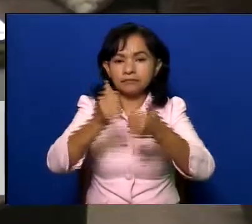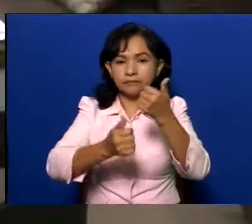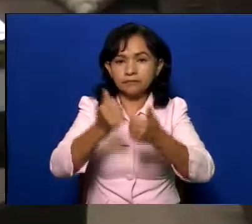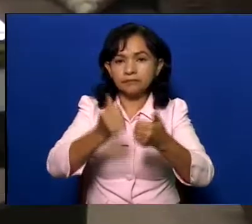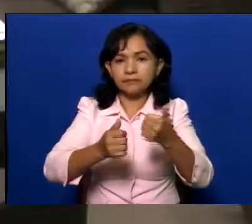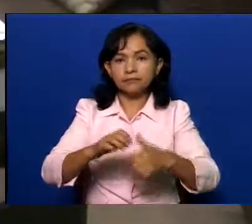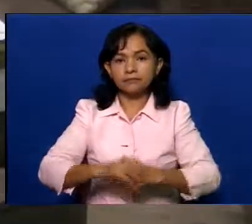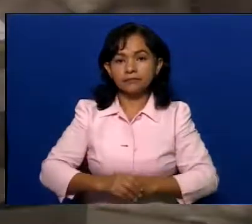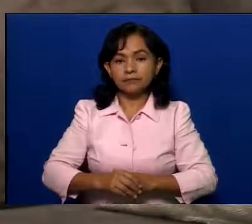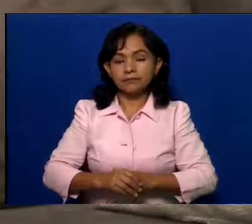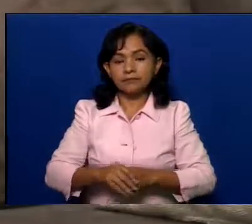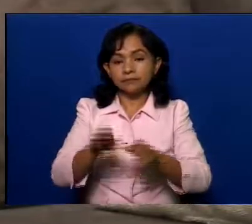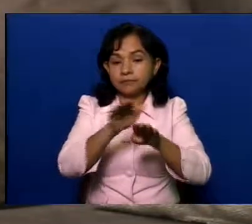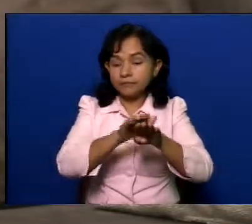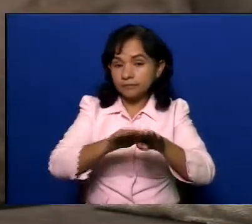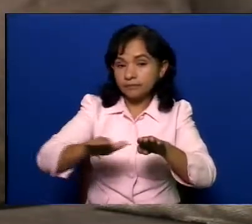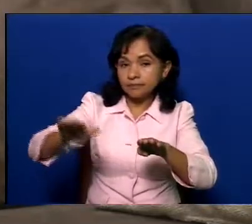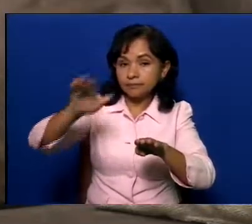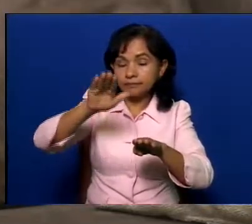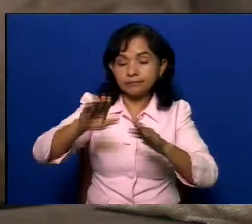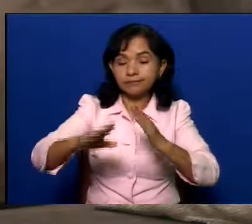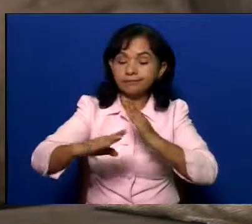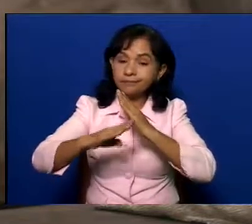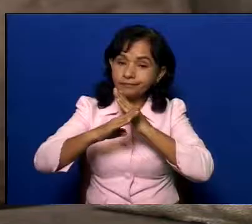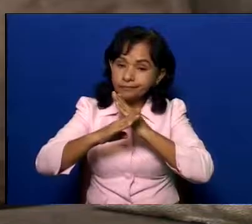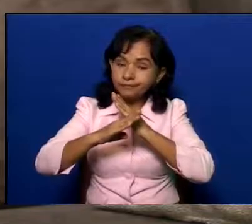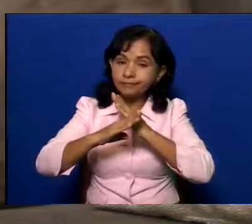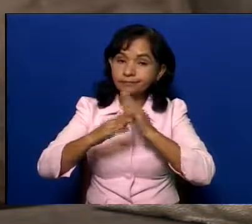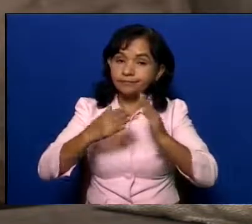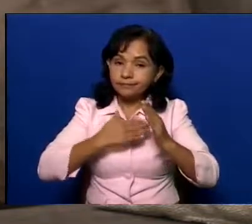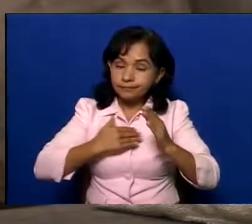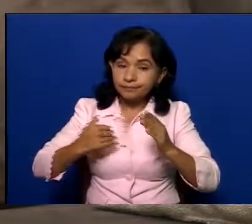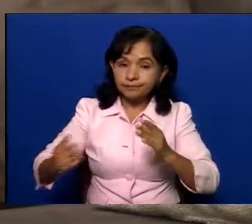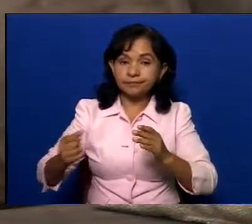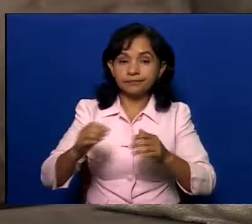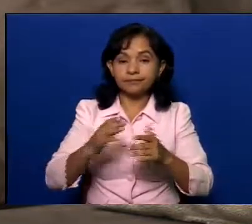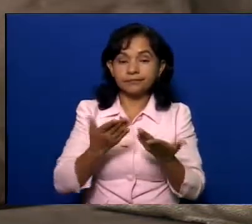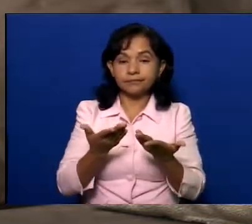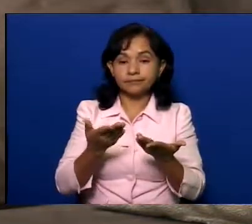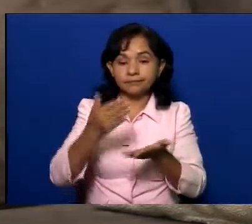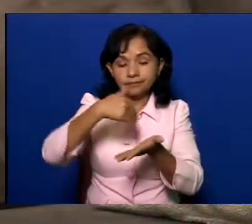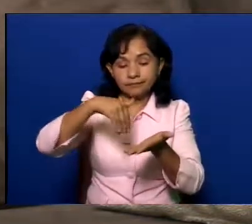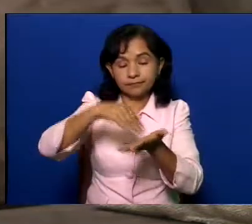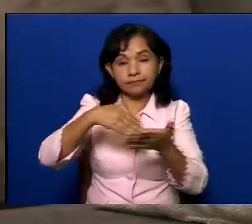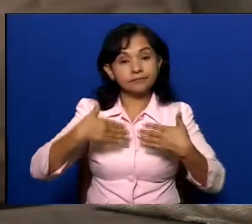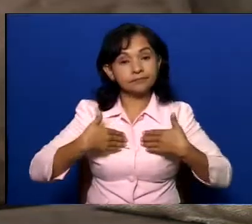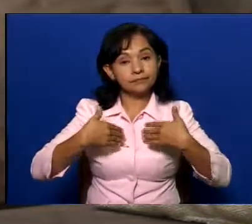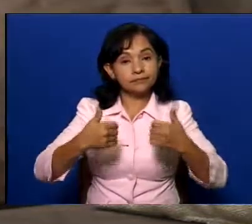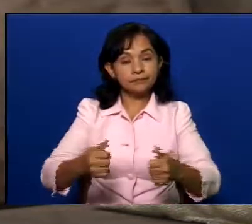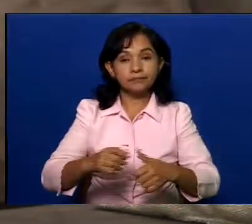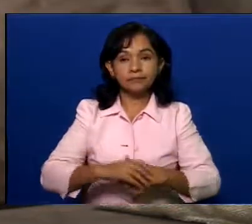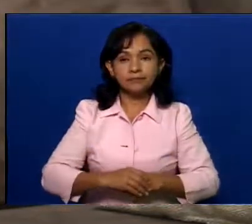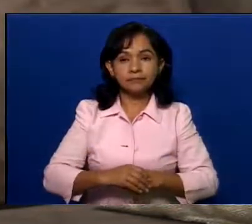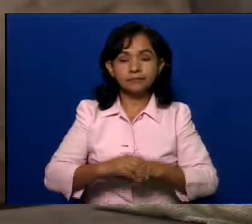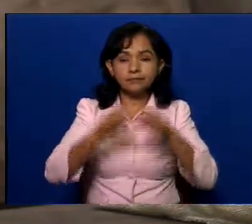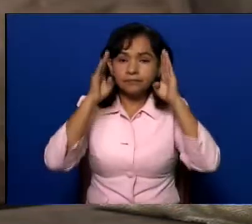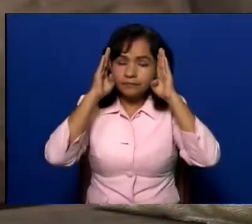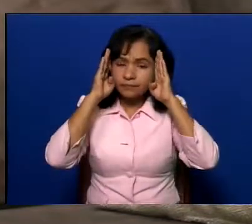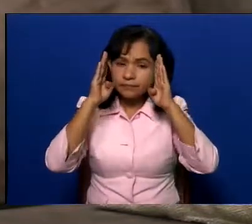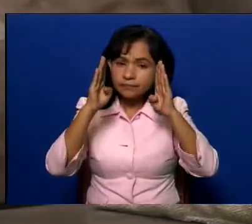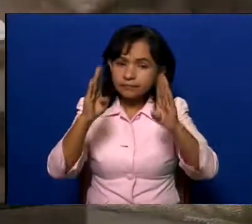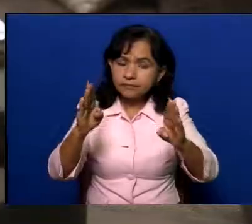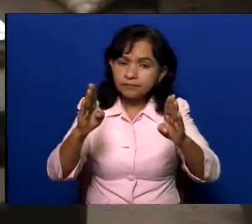se va a mejorar también con una serie de equipos que va a tener el país para no tener que mandar